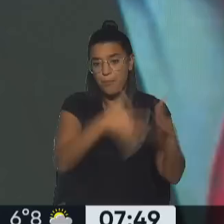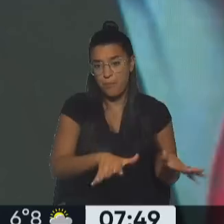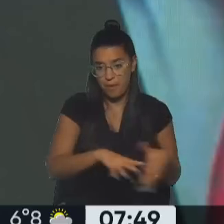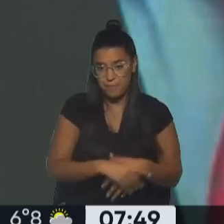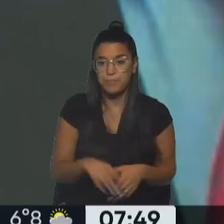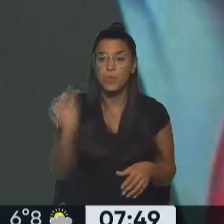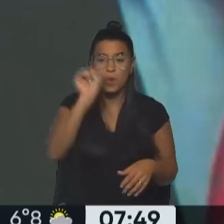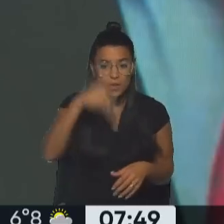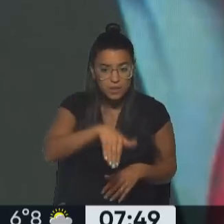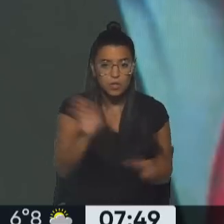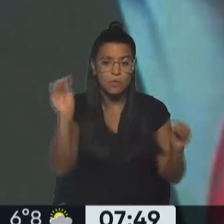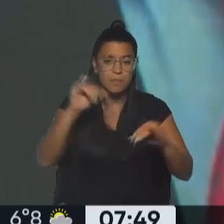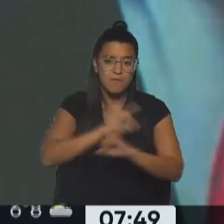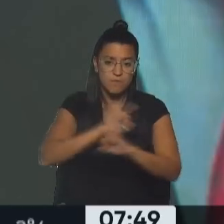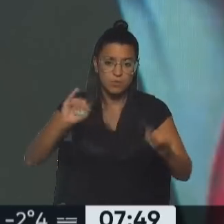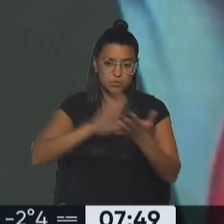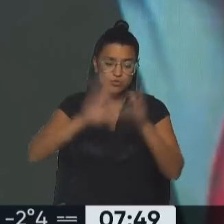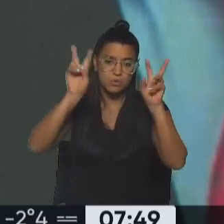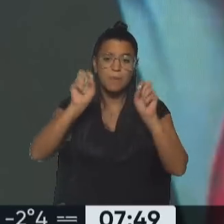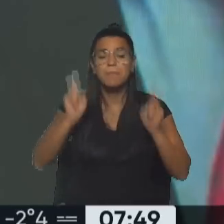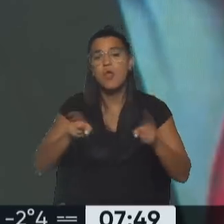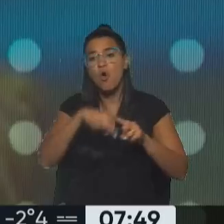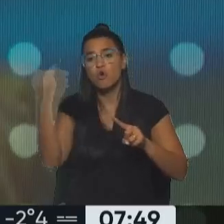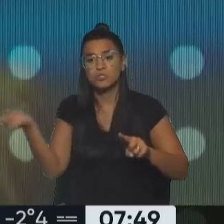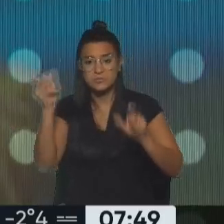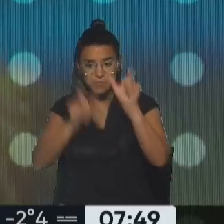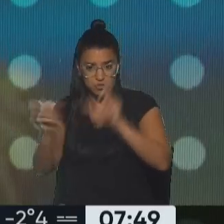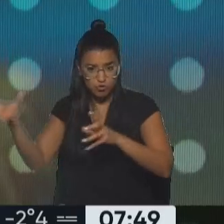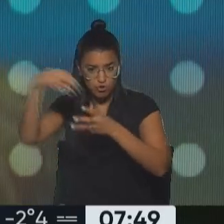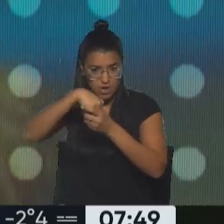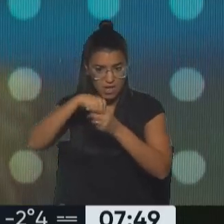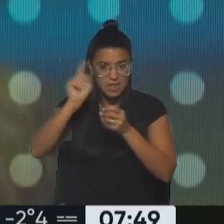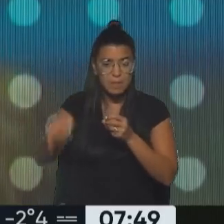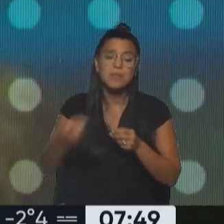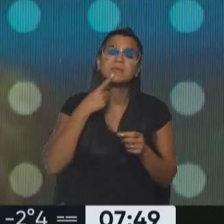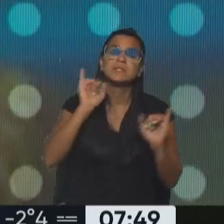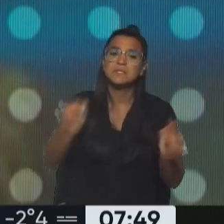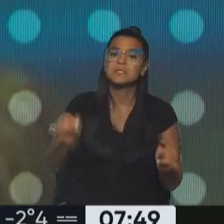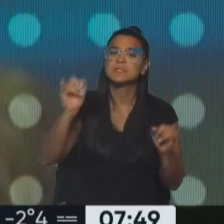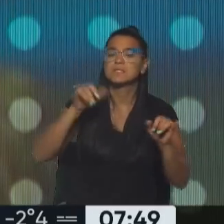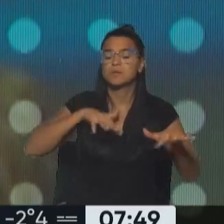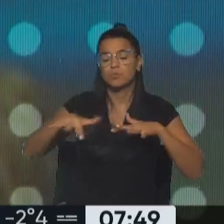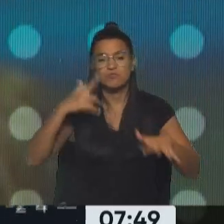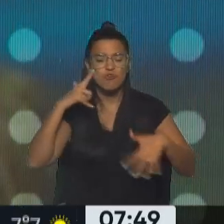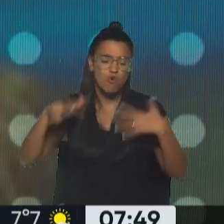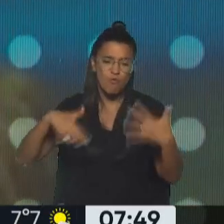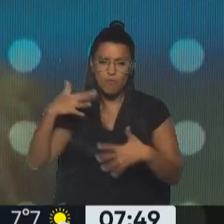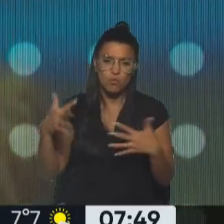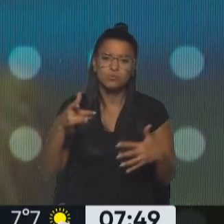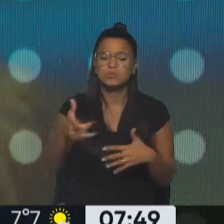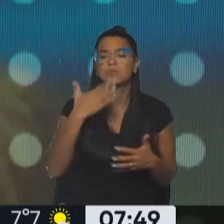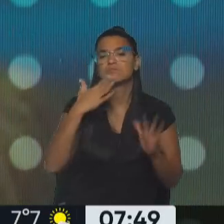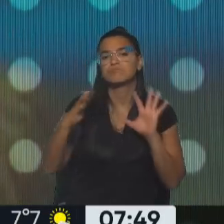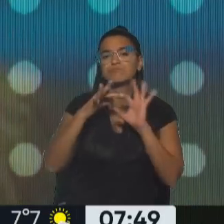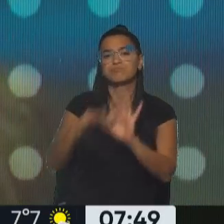un ratito vamos a seguir con este tema porque también hay otra gente involucrada, ¿no?, en los chats. Sí, y además hay una situación muy confusa, cuanto menos